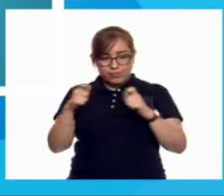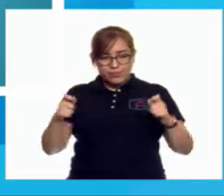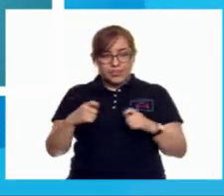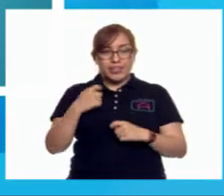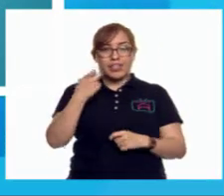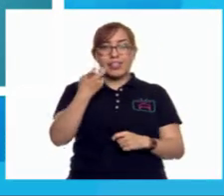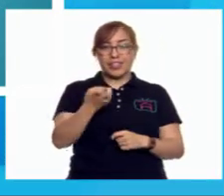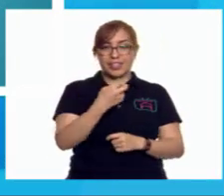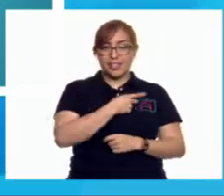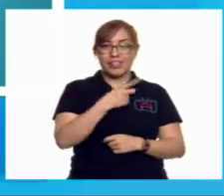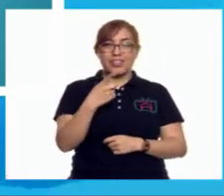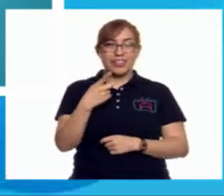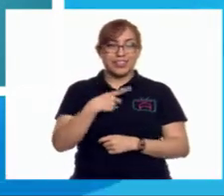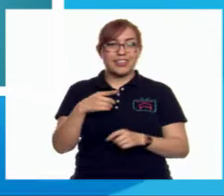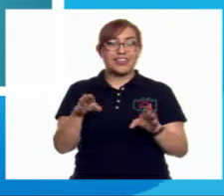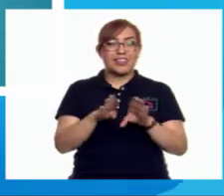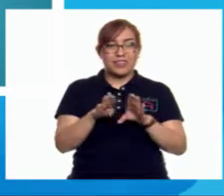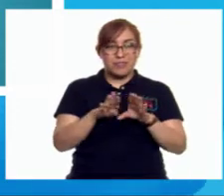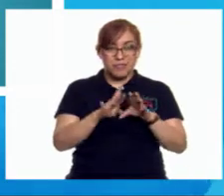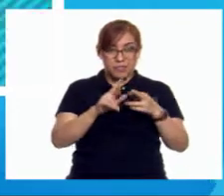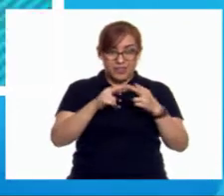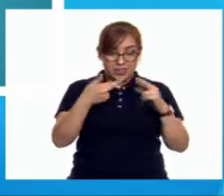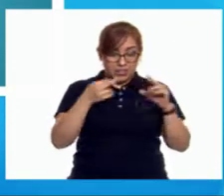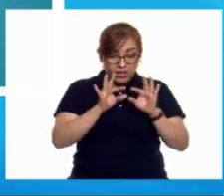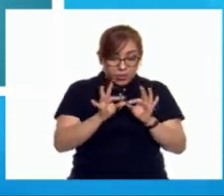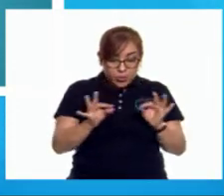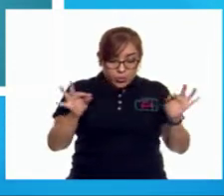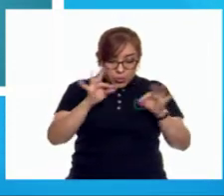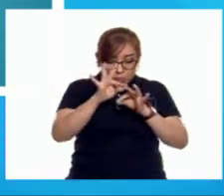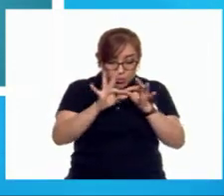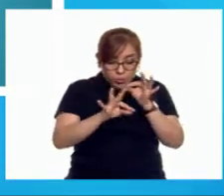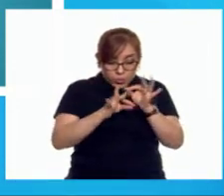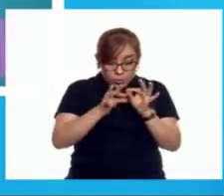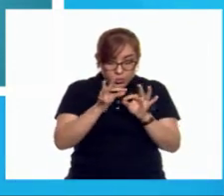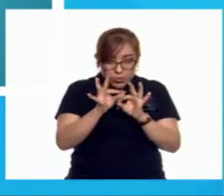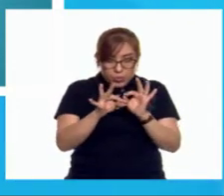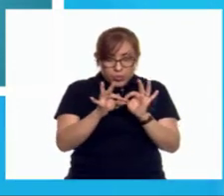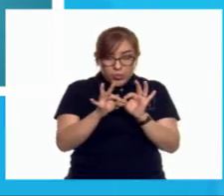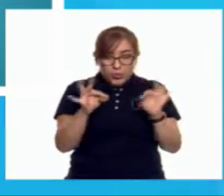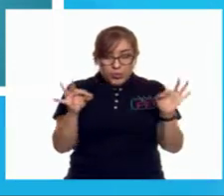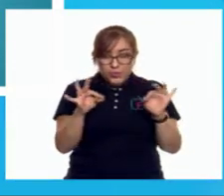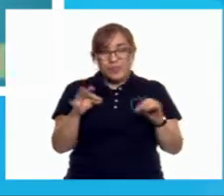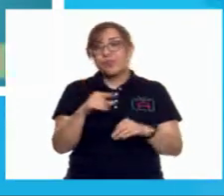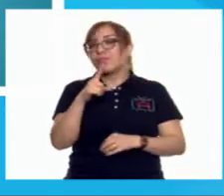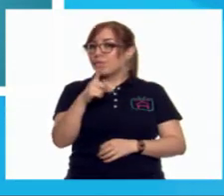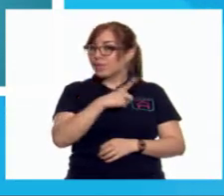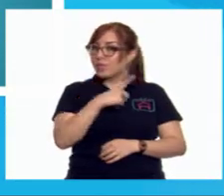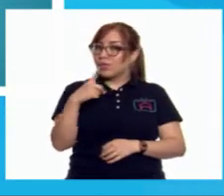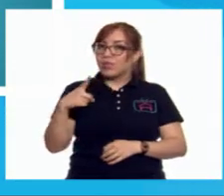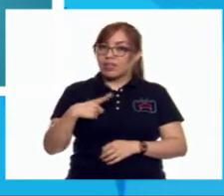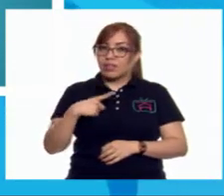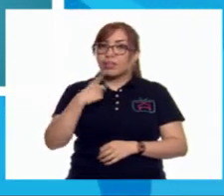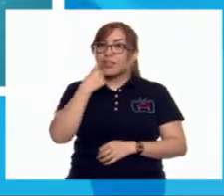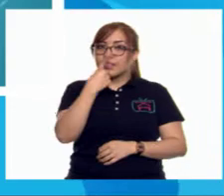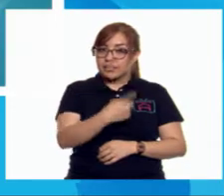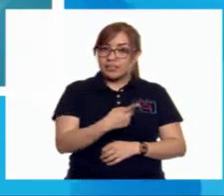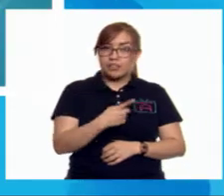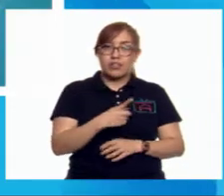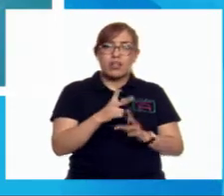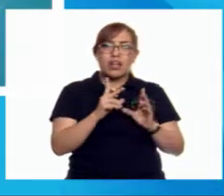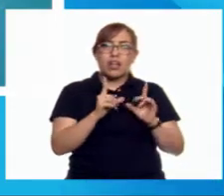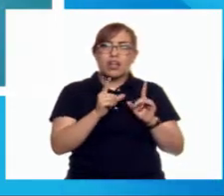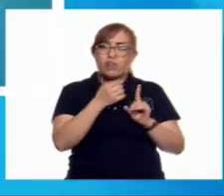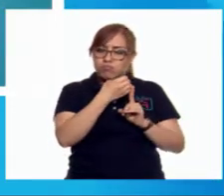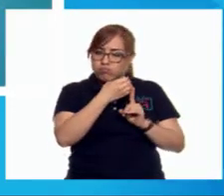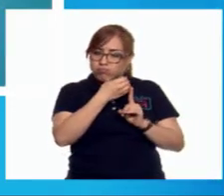debes sujetar y cruzar los cordones para luego hacer un nudo. Recuerda dar una indicación clara y corta a la